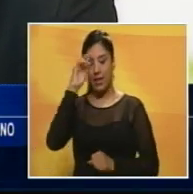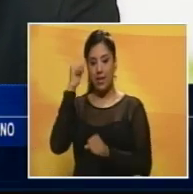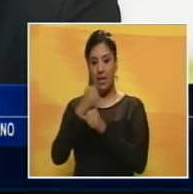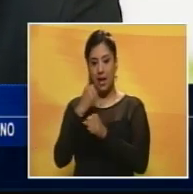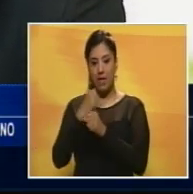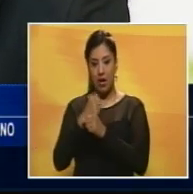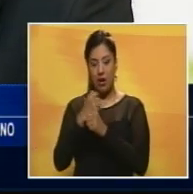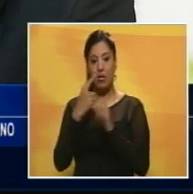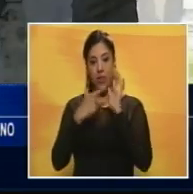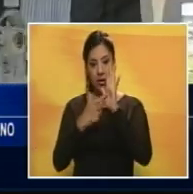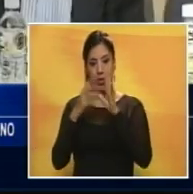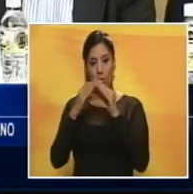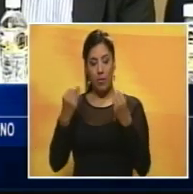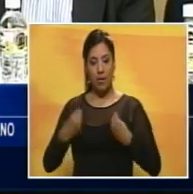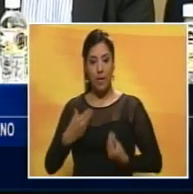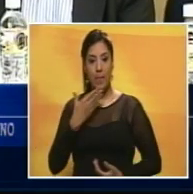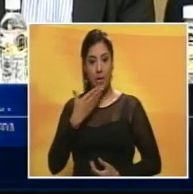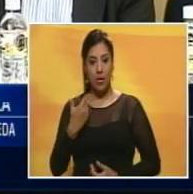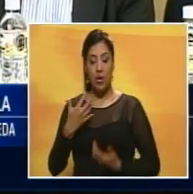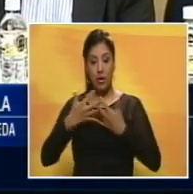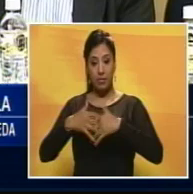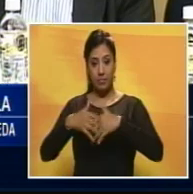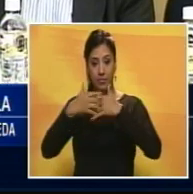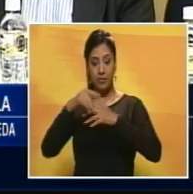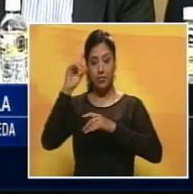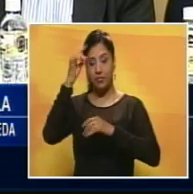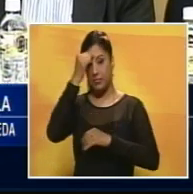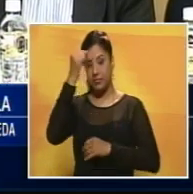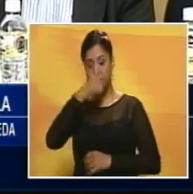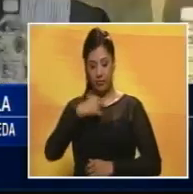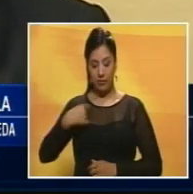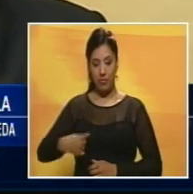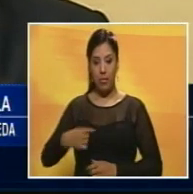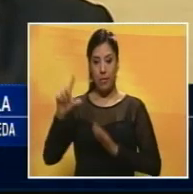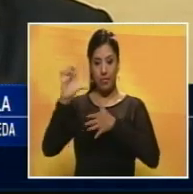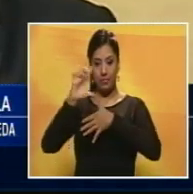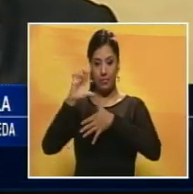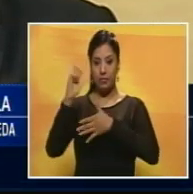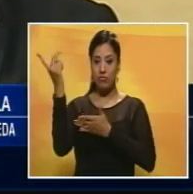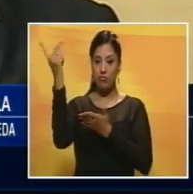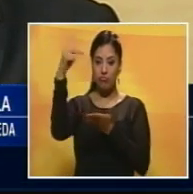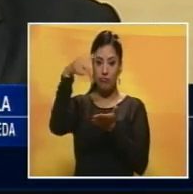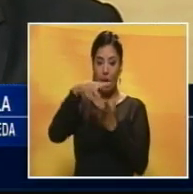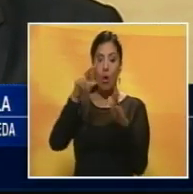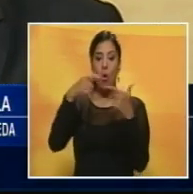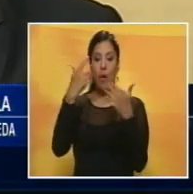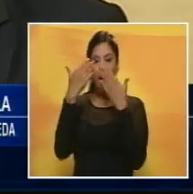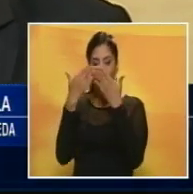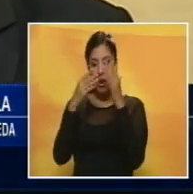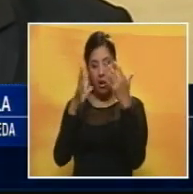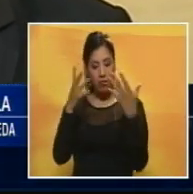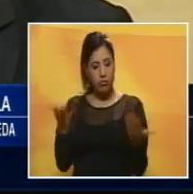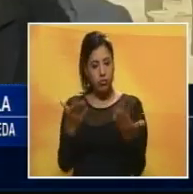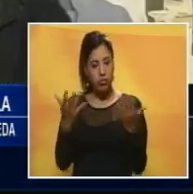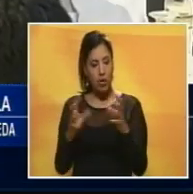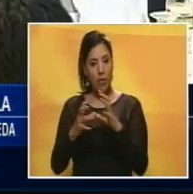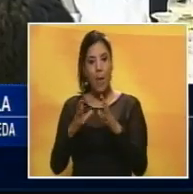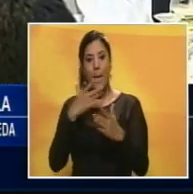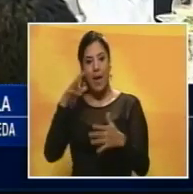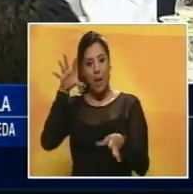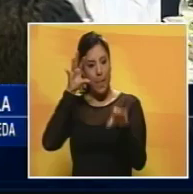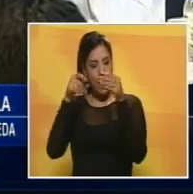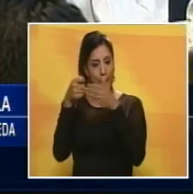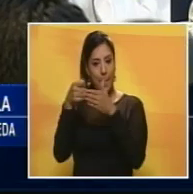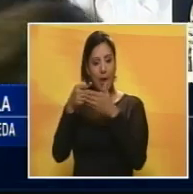una mejor calidad de vida. Empresarios de la Cámara Asiática Latinoamericana planean crear una escuela de promotores para